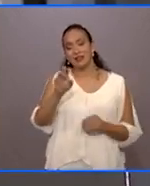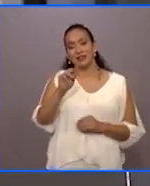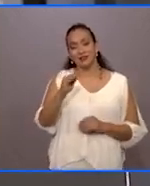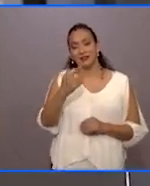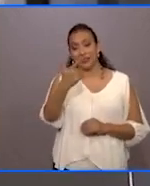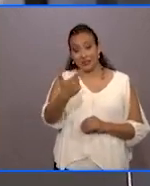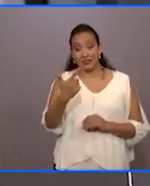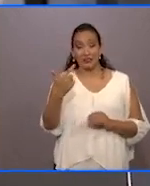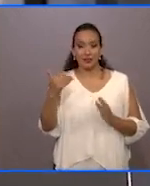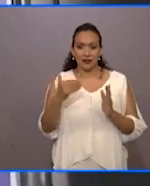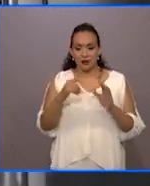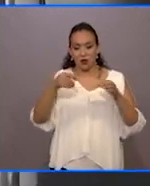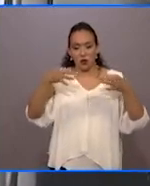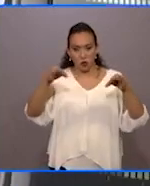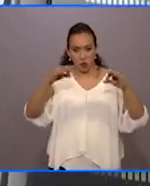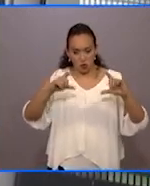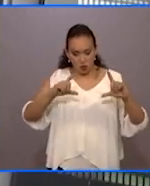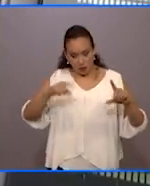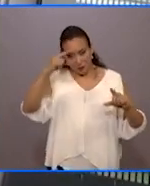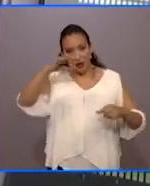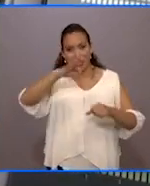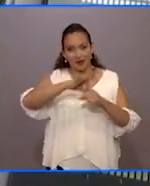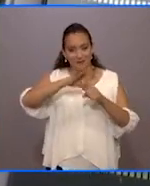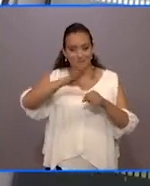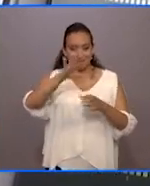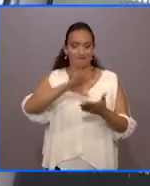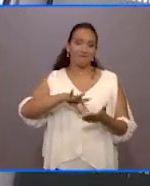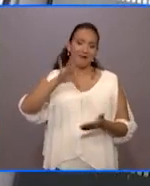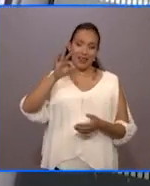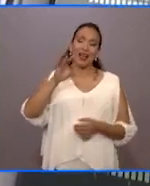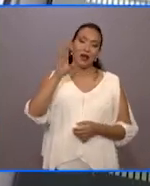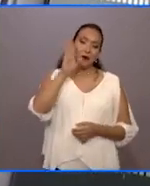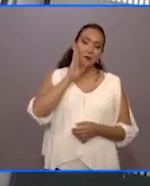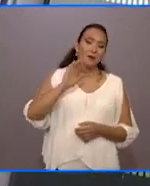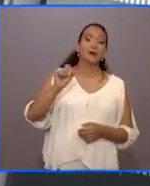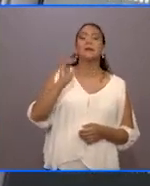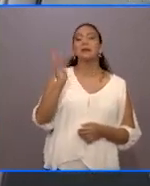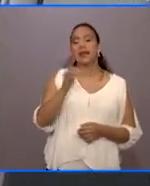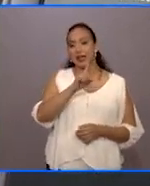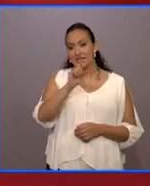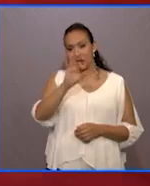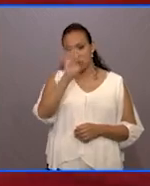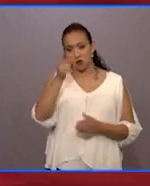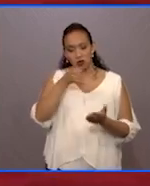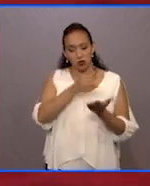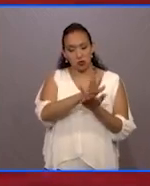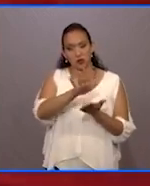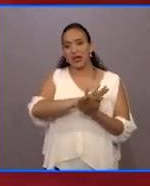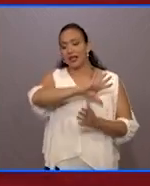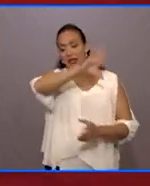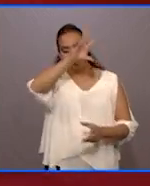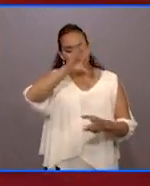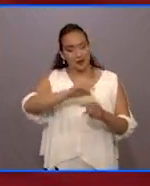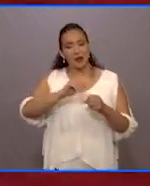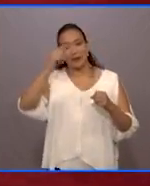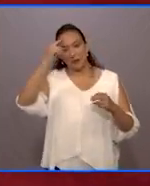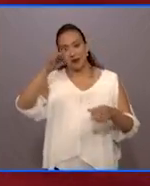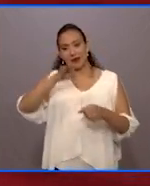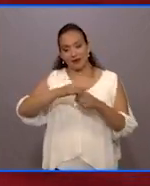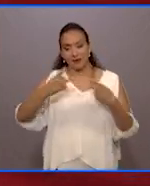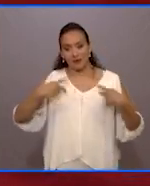100.397.907 boletas de la elección de ministras y ministros, lo que equivale al 100% de las que se requerirán para esta